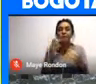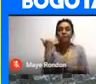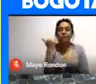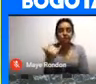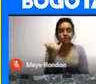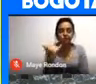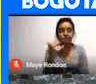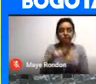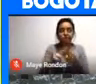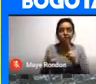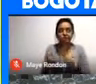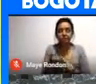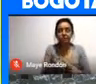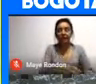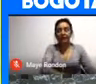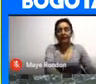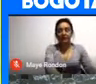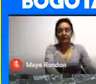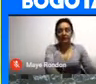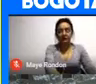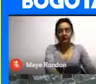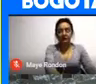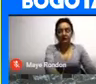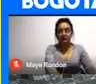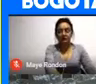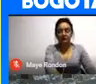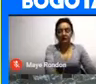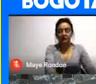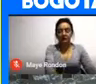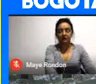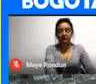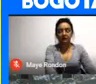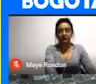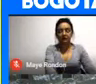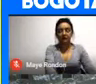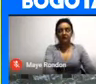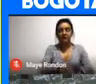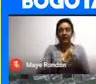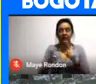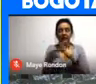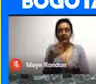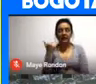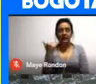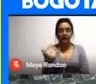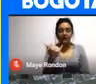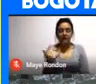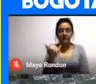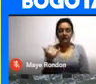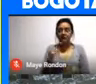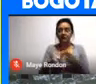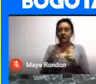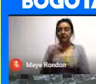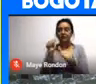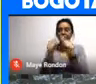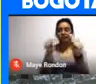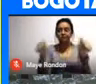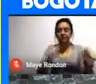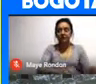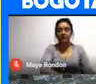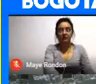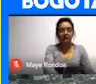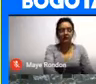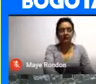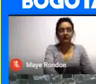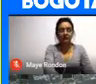muiscubun Que es la lengua Muisca Una lengua conformada Por la unión de sonidos En donde cada uno Tiene 10 códigos